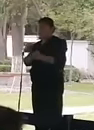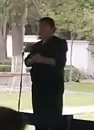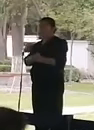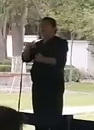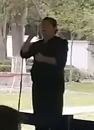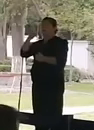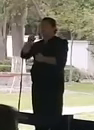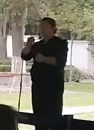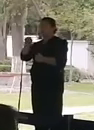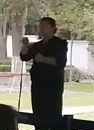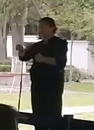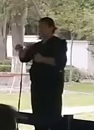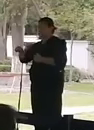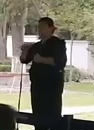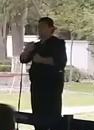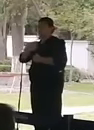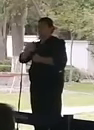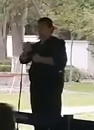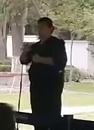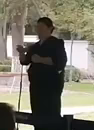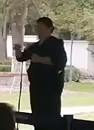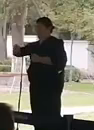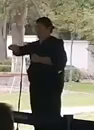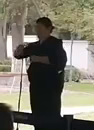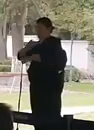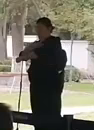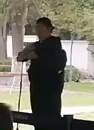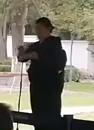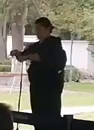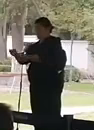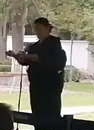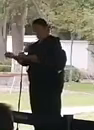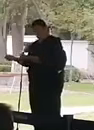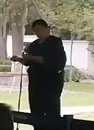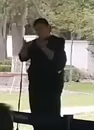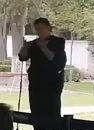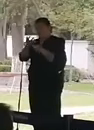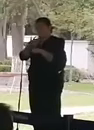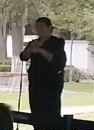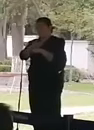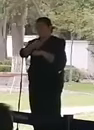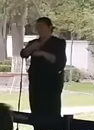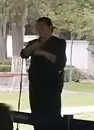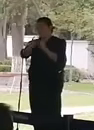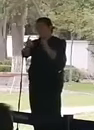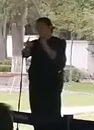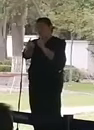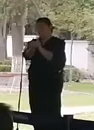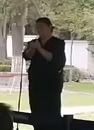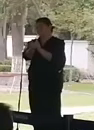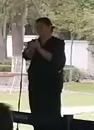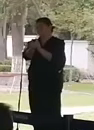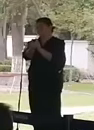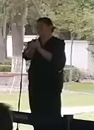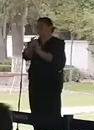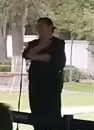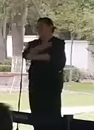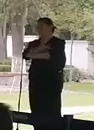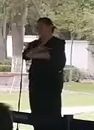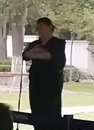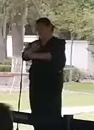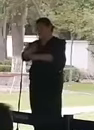pretexto para poder llevar a familiares a los Estados Unidos. Esa es parte de, pues, de